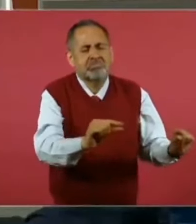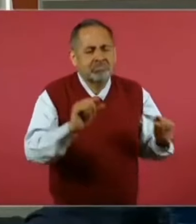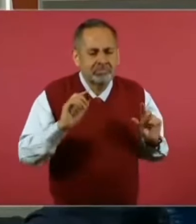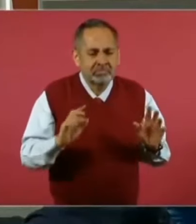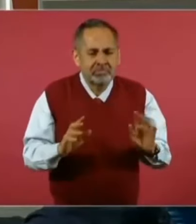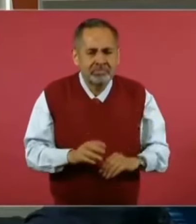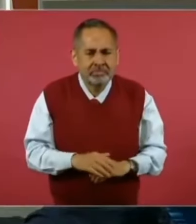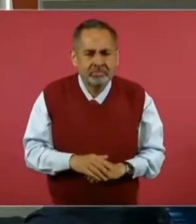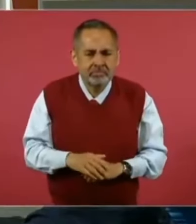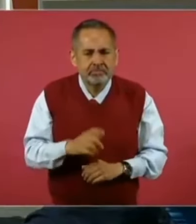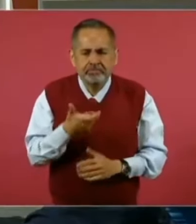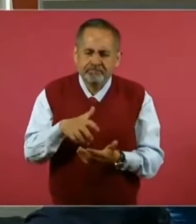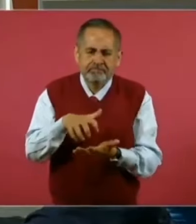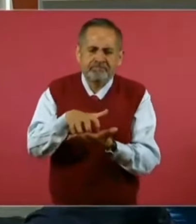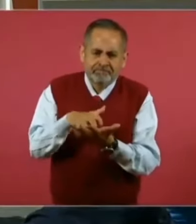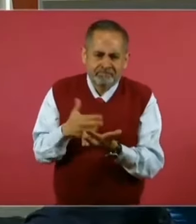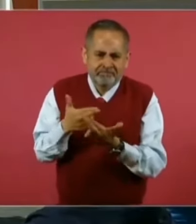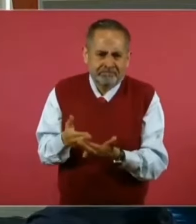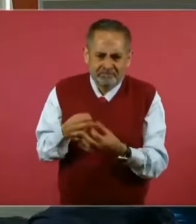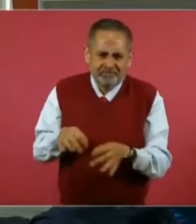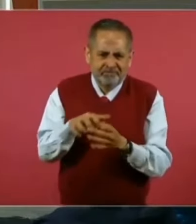hubieron ahorros